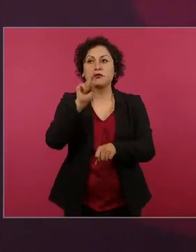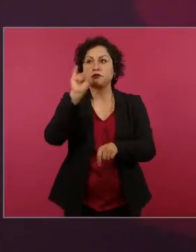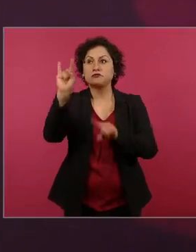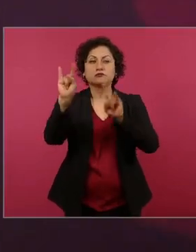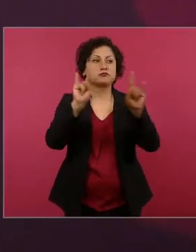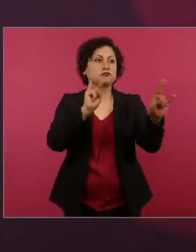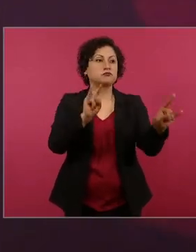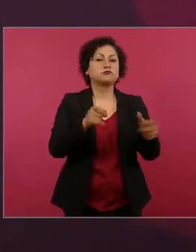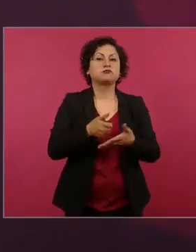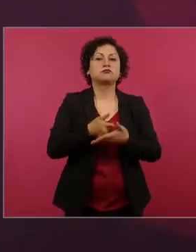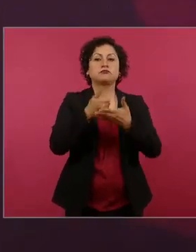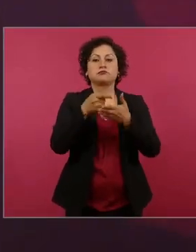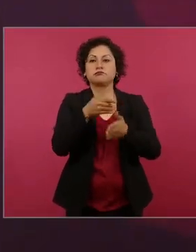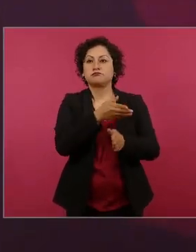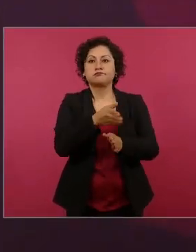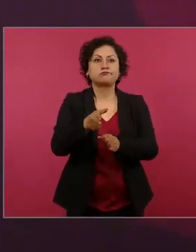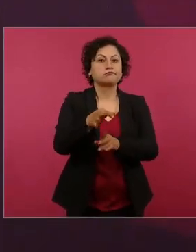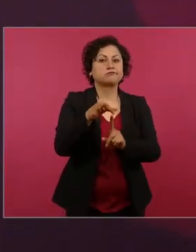entre otros.